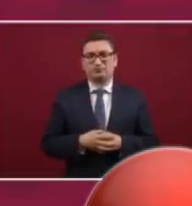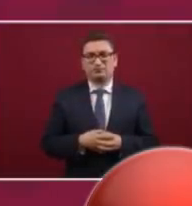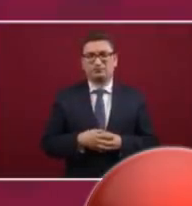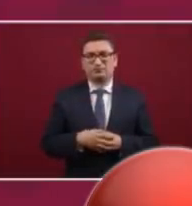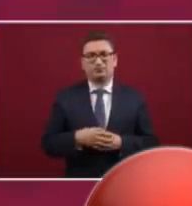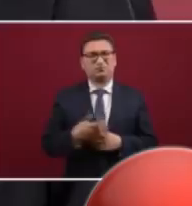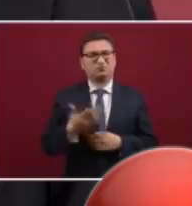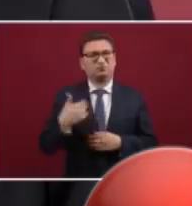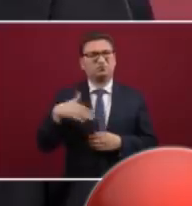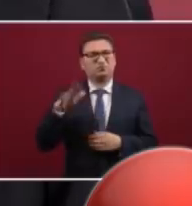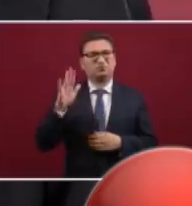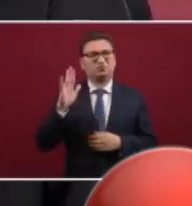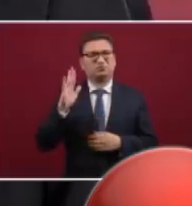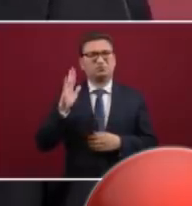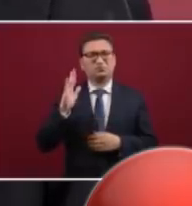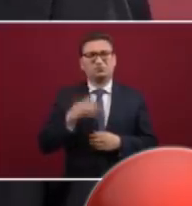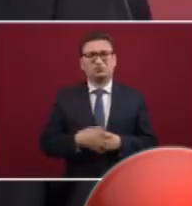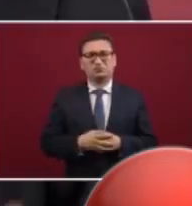el